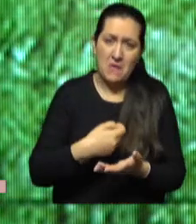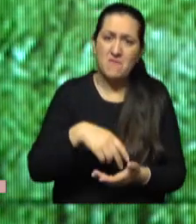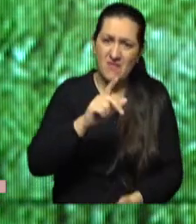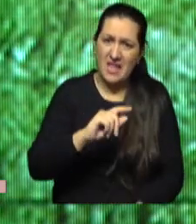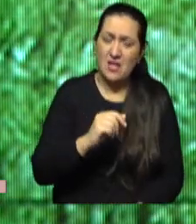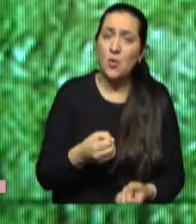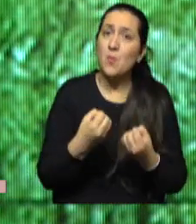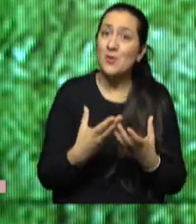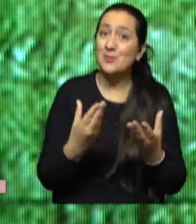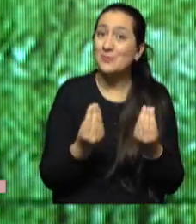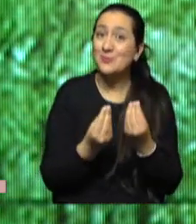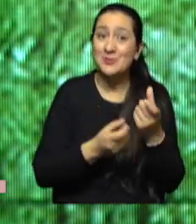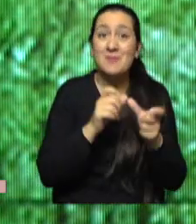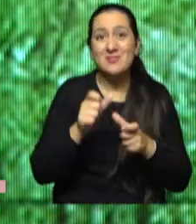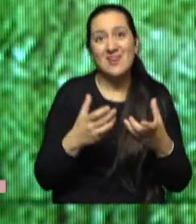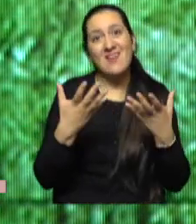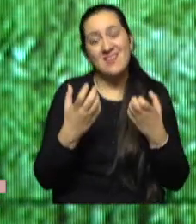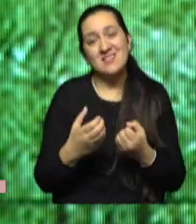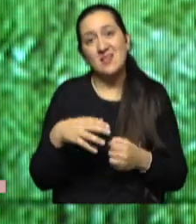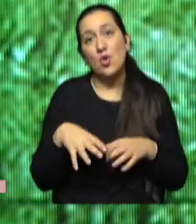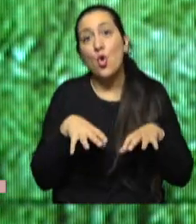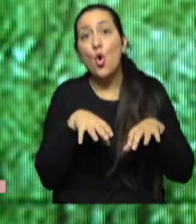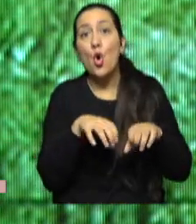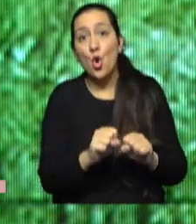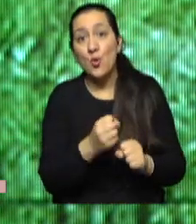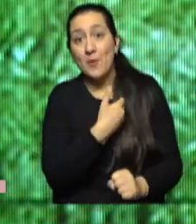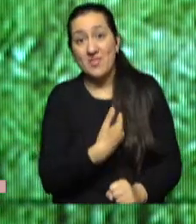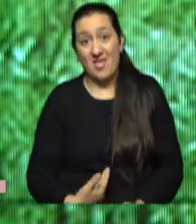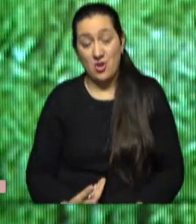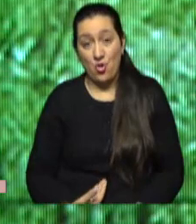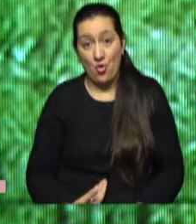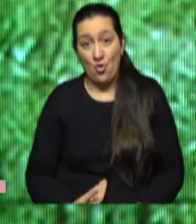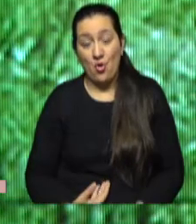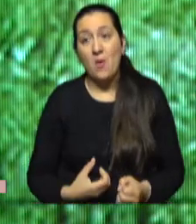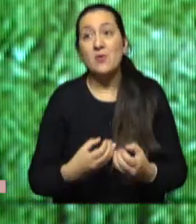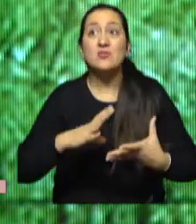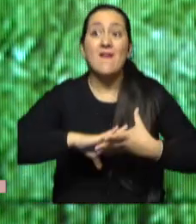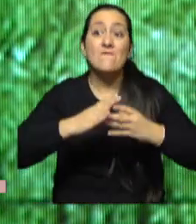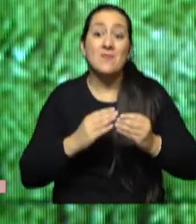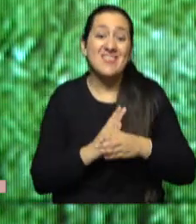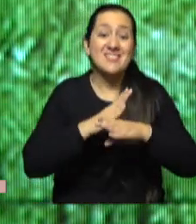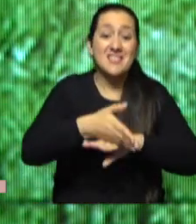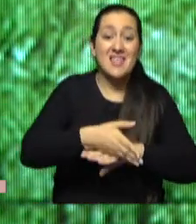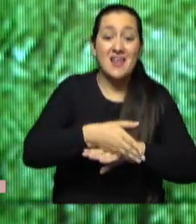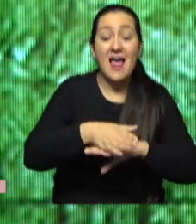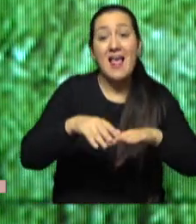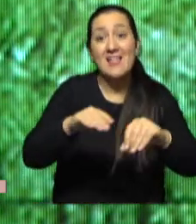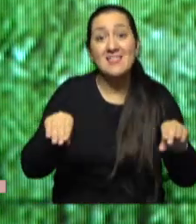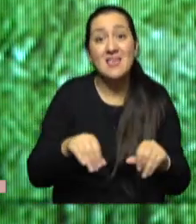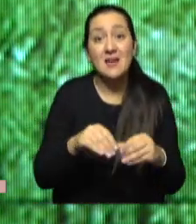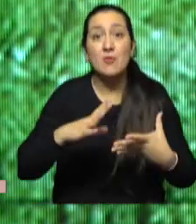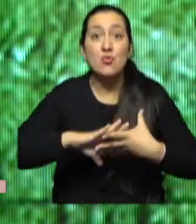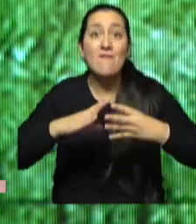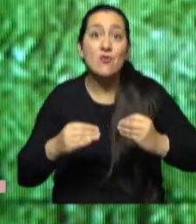hay mucha gente que también quiere desarmar un propietario no es decir es una forma de acceder a la propiedad en este caso de la tierra pero de una manera